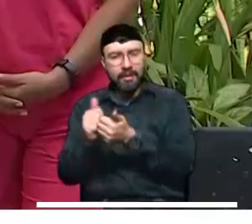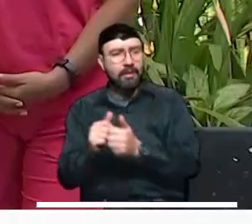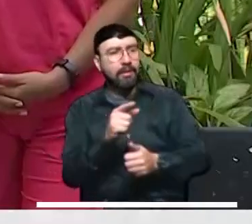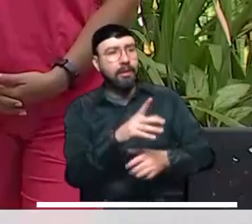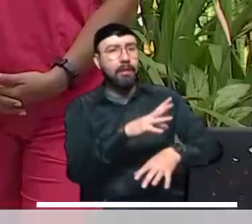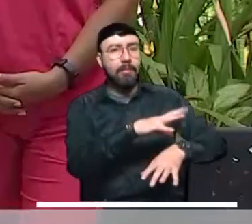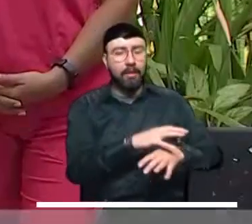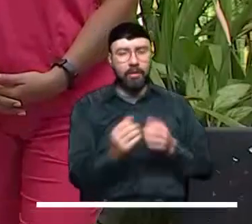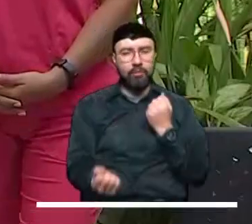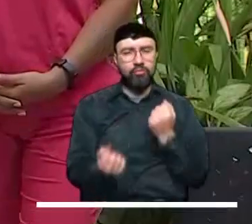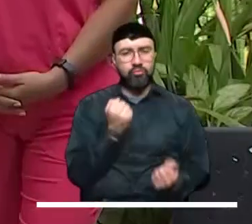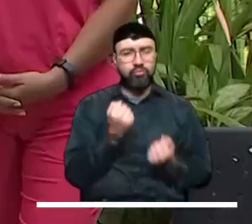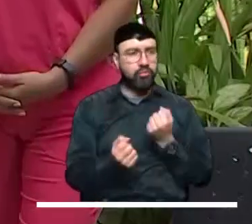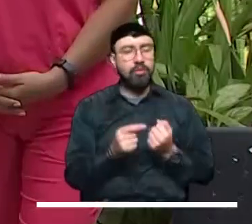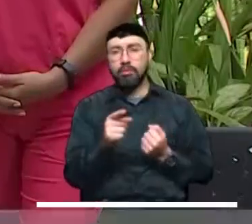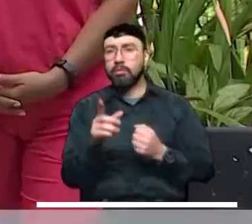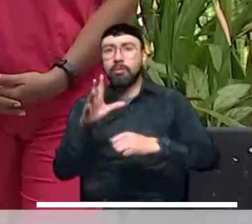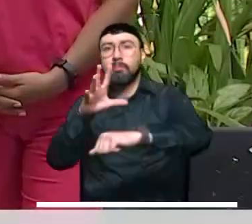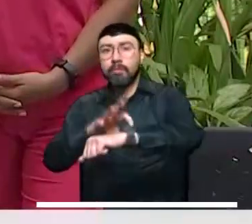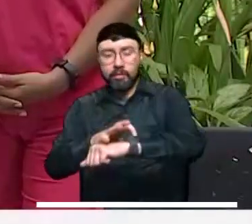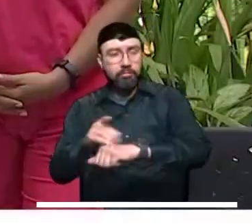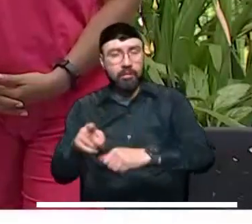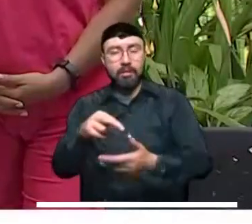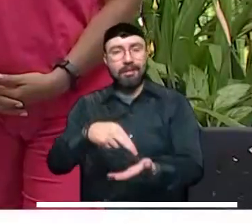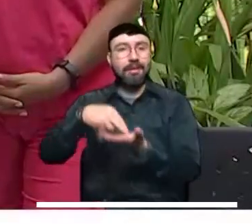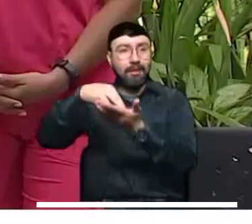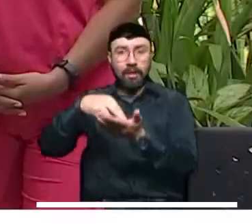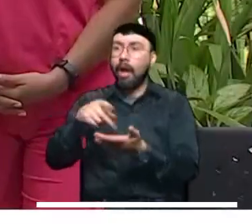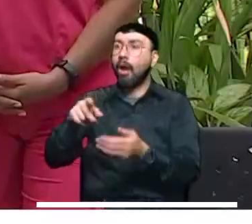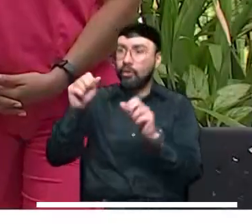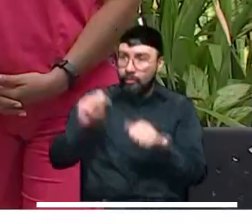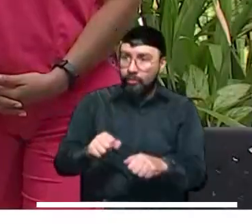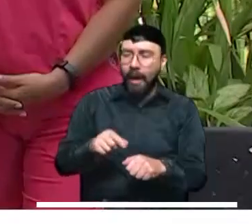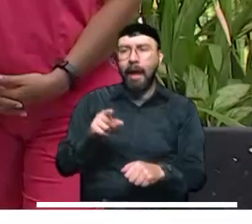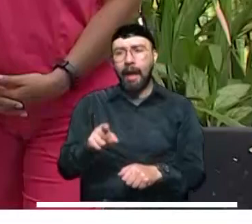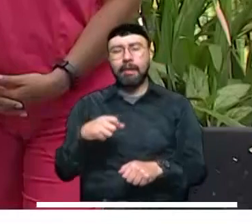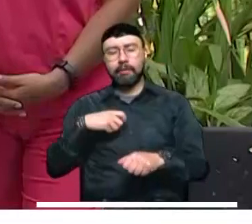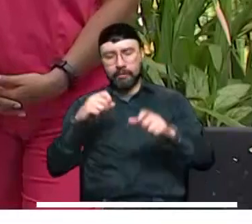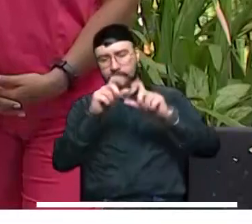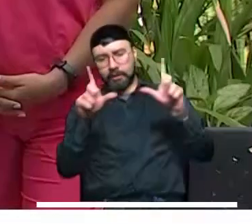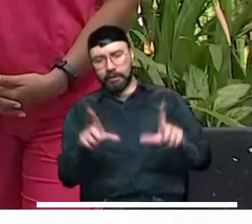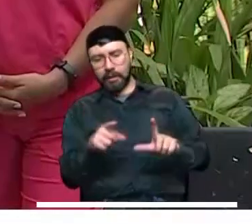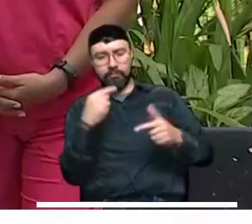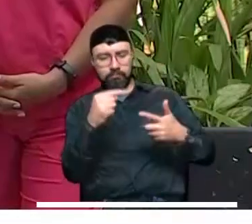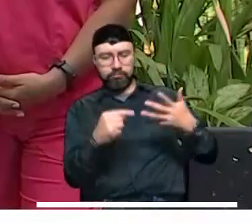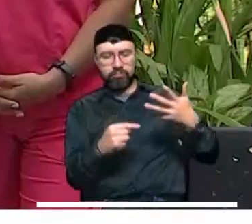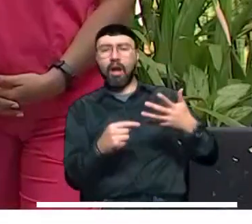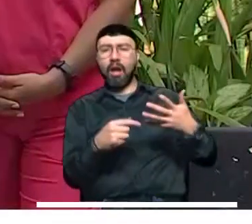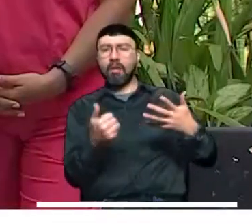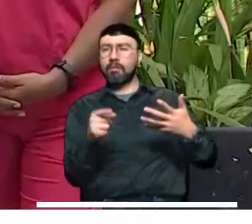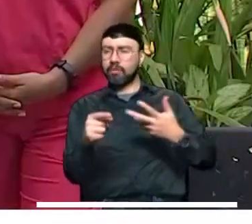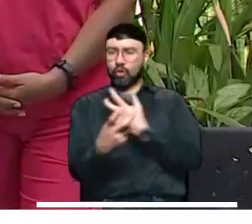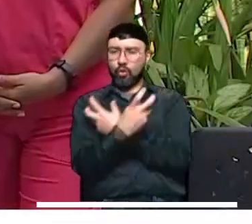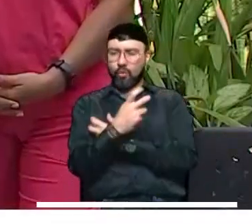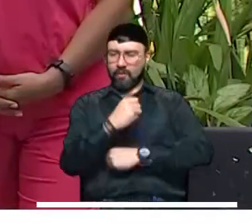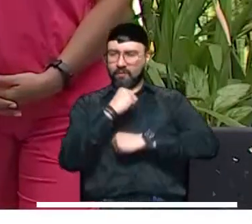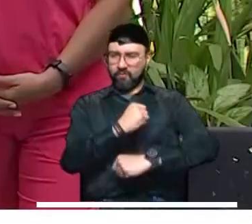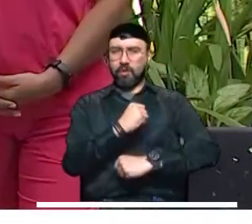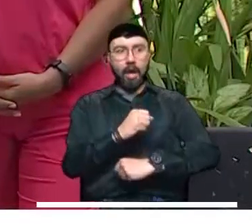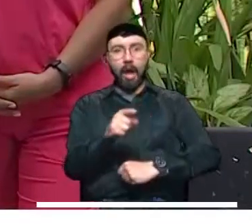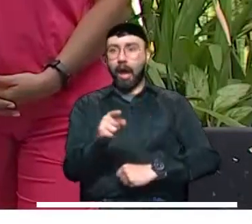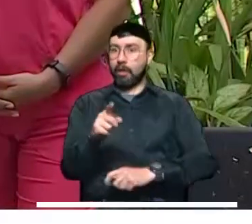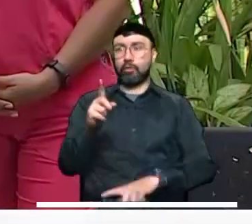física, los de fisioterapia, y bueno, usted puede hacer tal rutina porque tiene tales exámenes de laboratorio y sus huesos están en tales